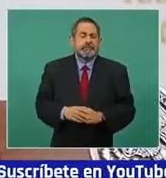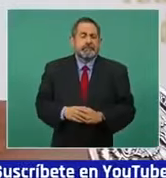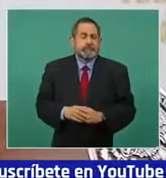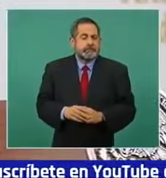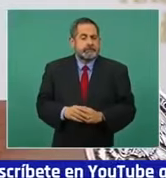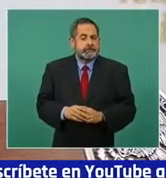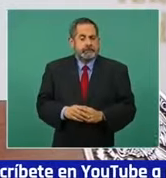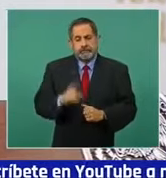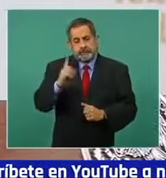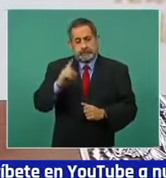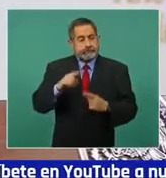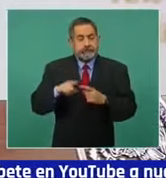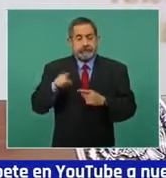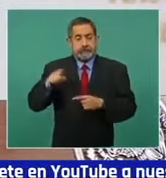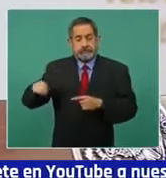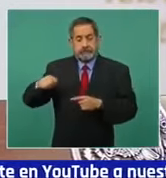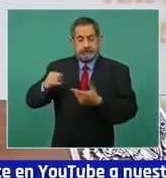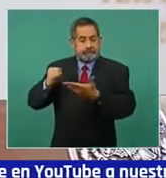Primero